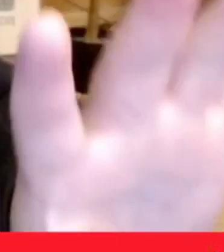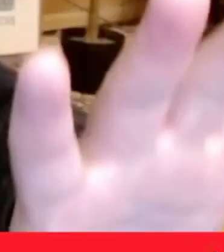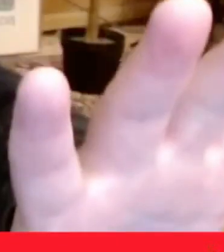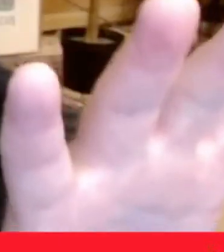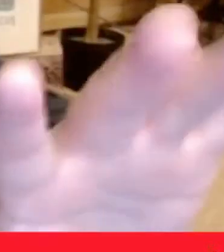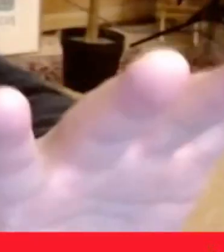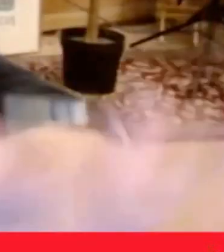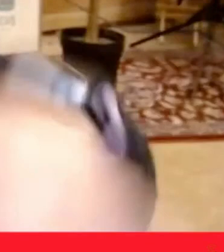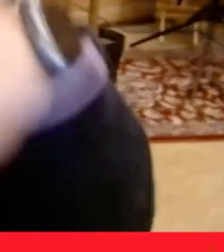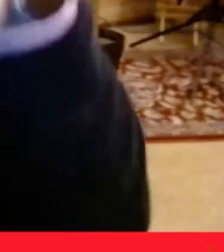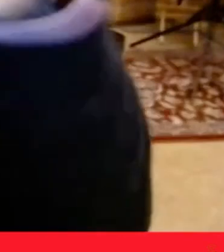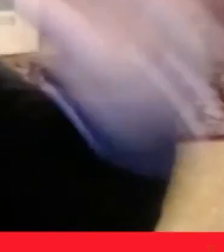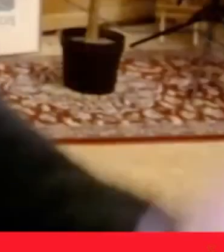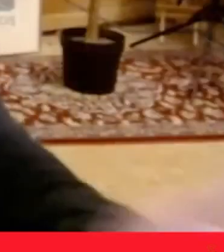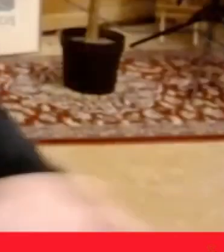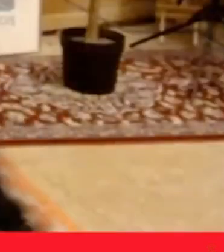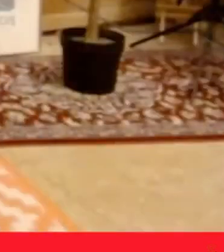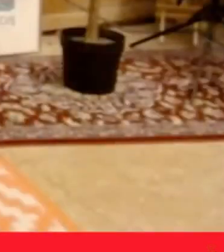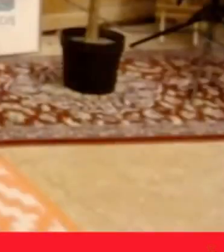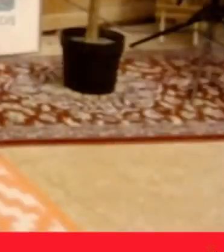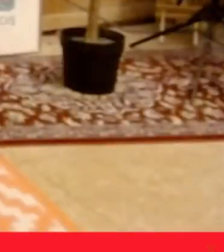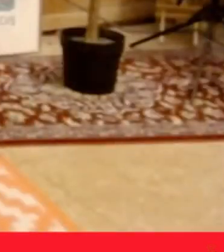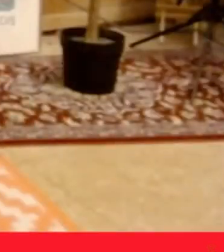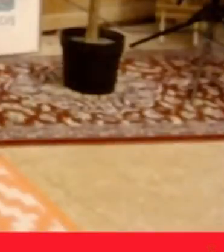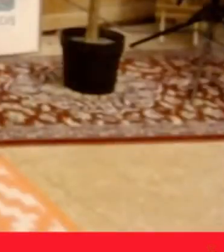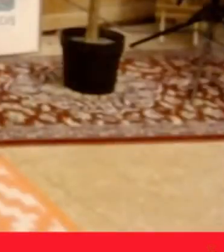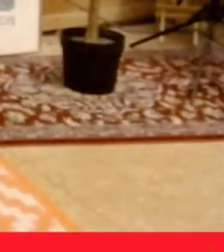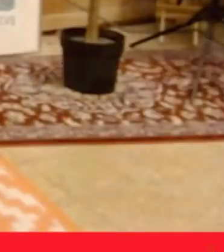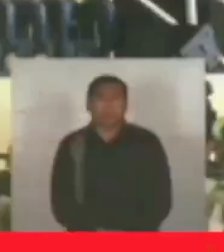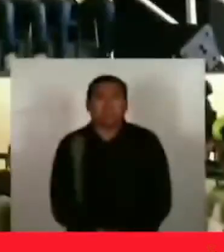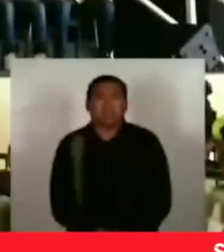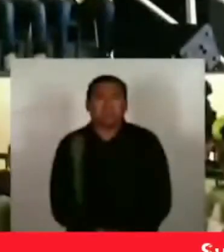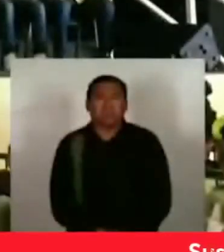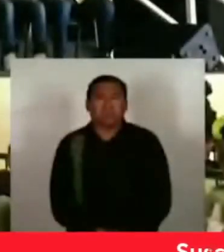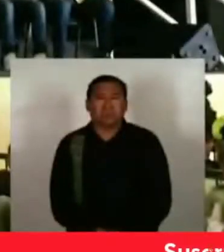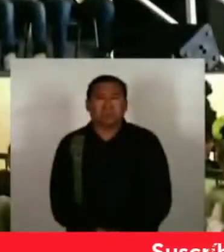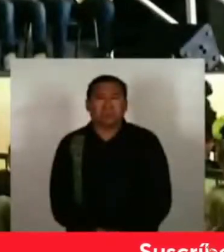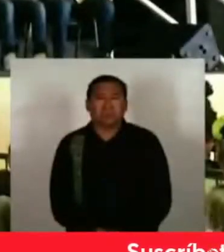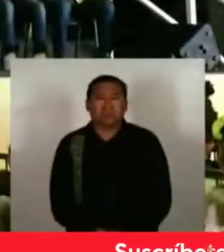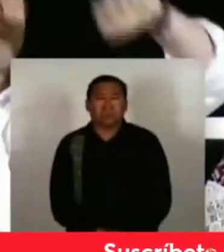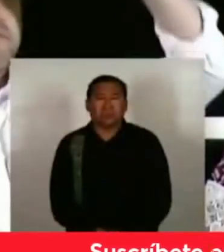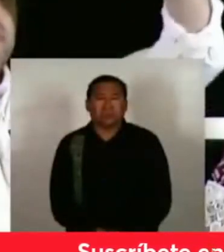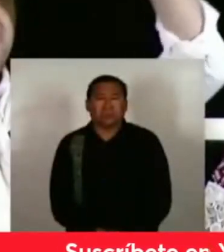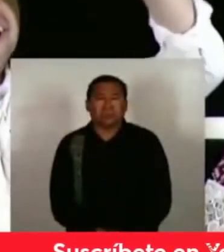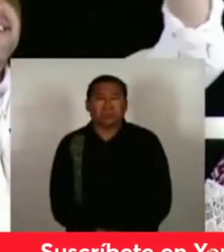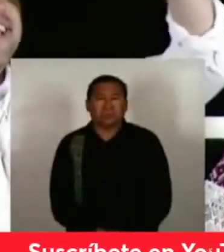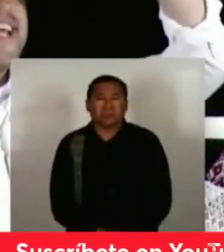unos minutitos más para darle paso a las tendencias, ¿qué le parece?